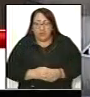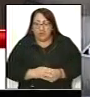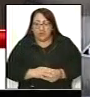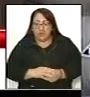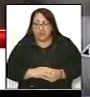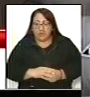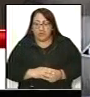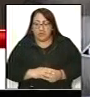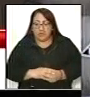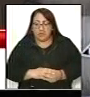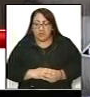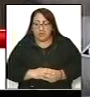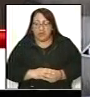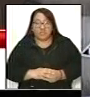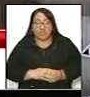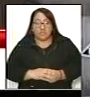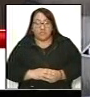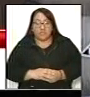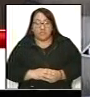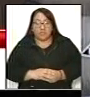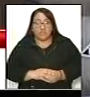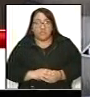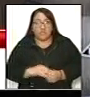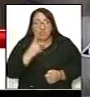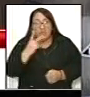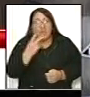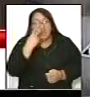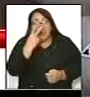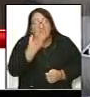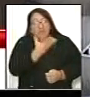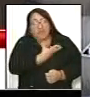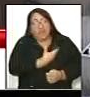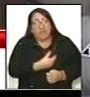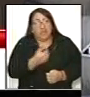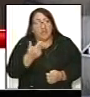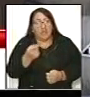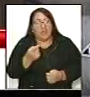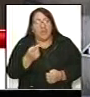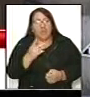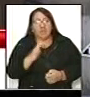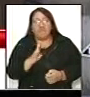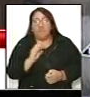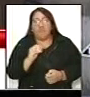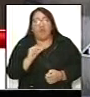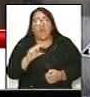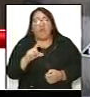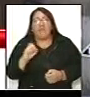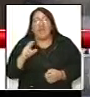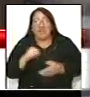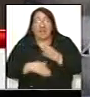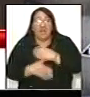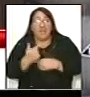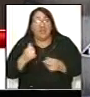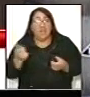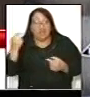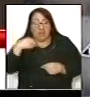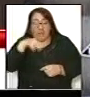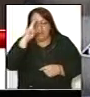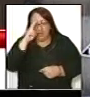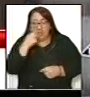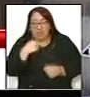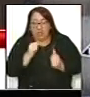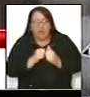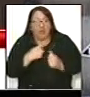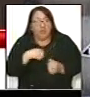Nos preocupa ver con tristeza lo que pasa en la tierra de Bolívar. Bolívar, que vino acá al Perú, que estuvo